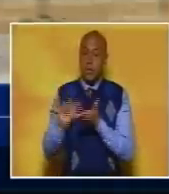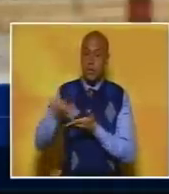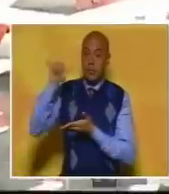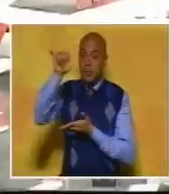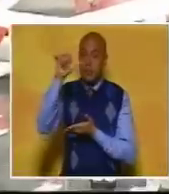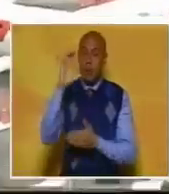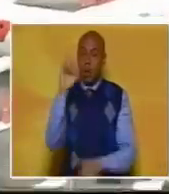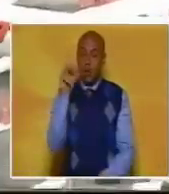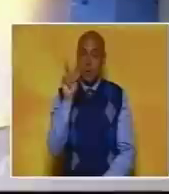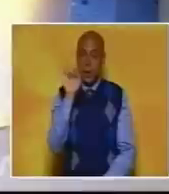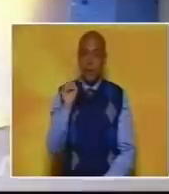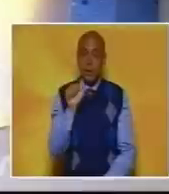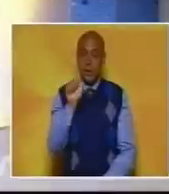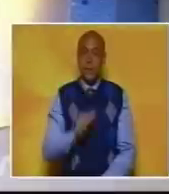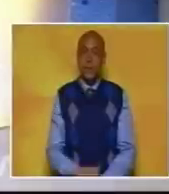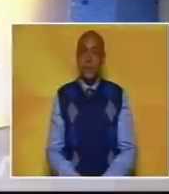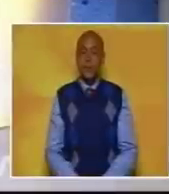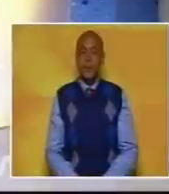Conviasa.